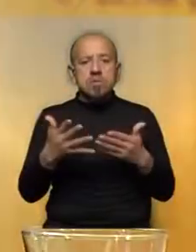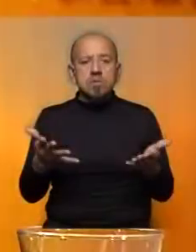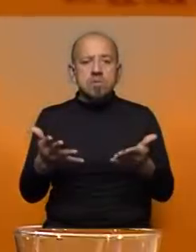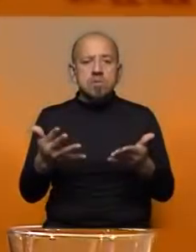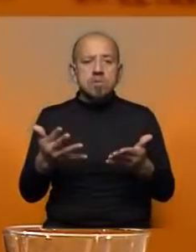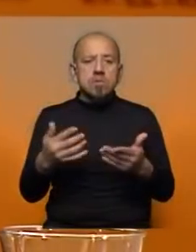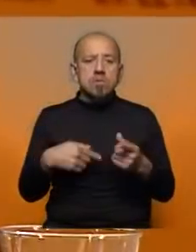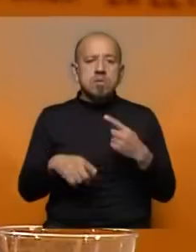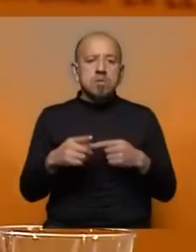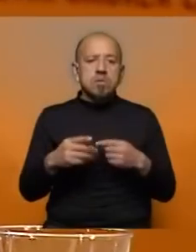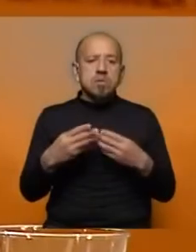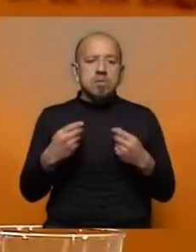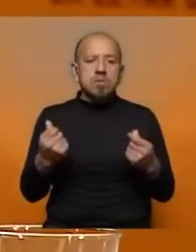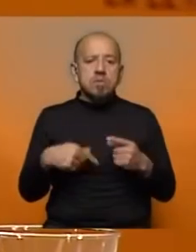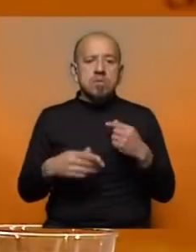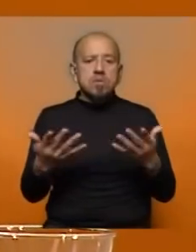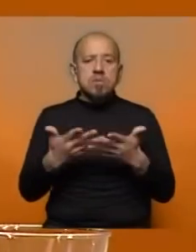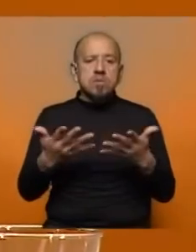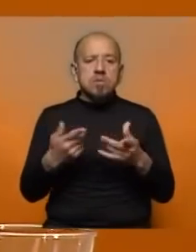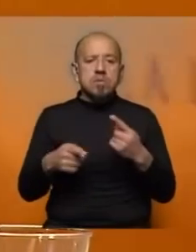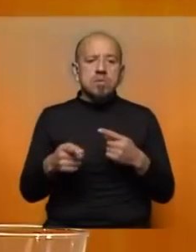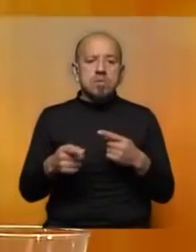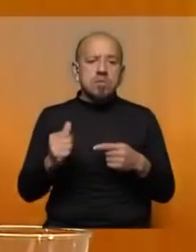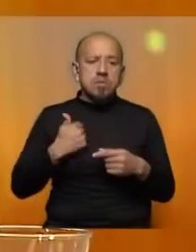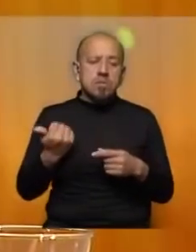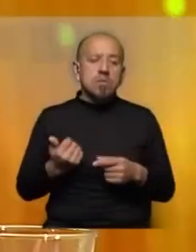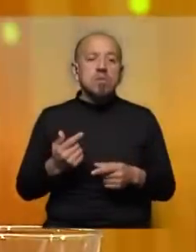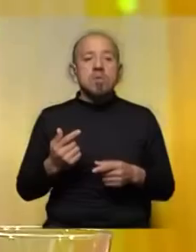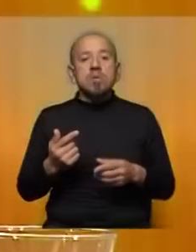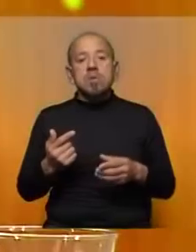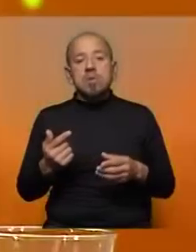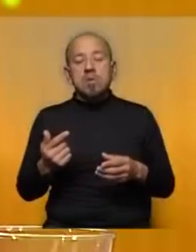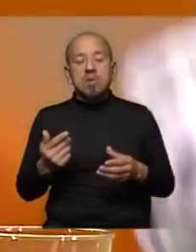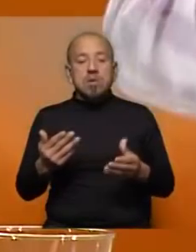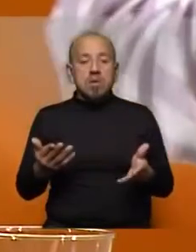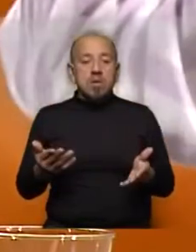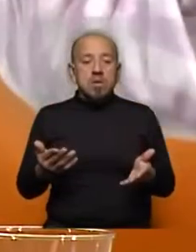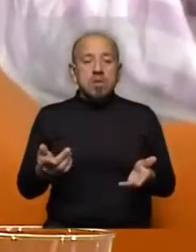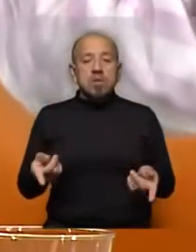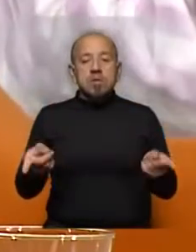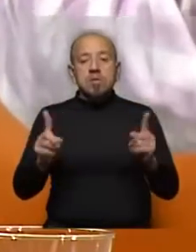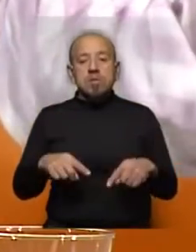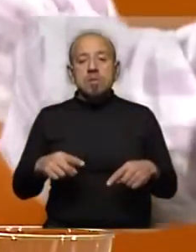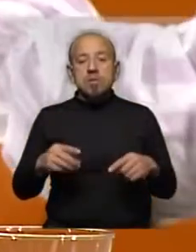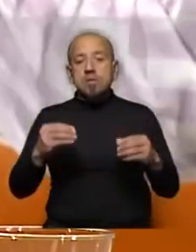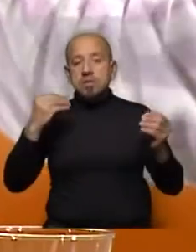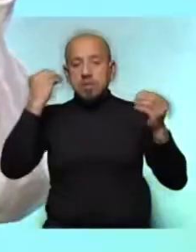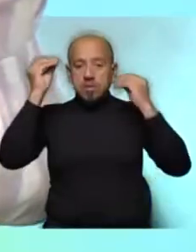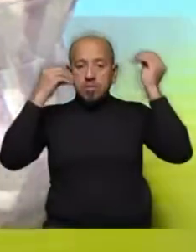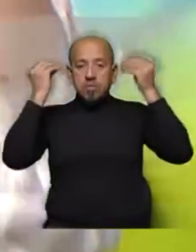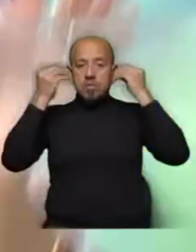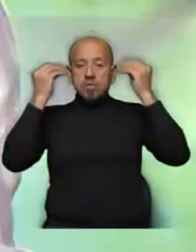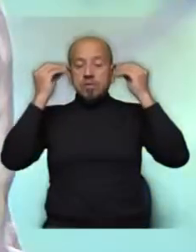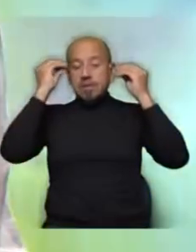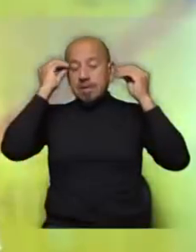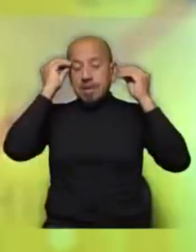la vida y por ahora estoy disfrutando de esto Obviamente que volvería si algo lo enamora se Bueno me